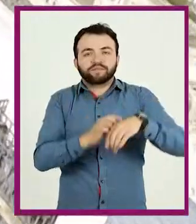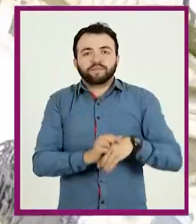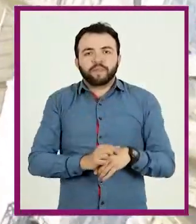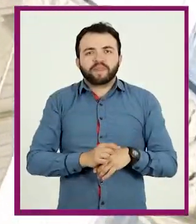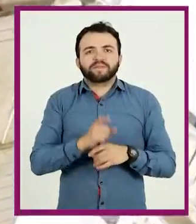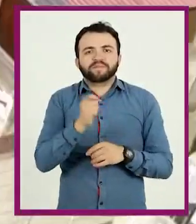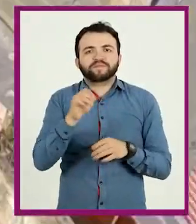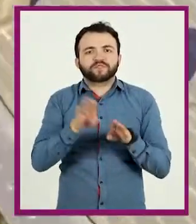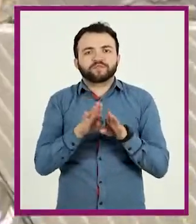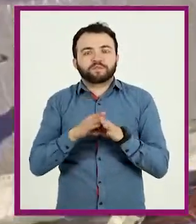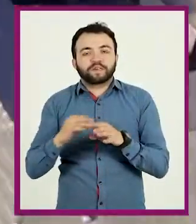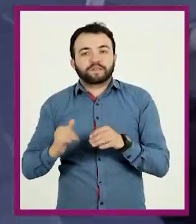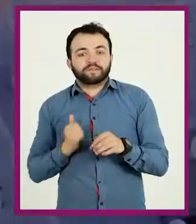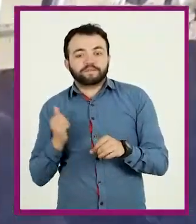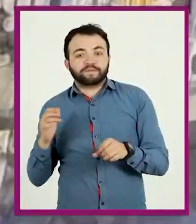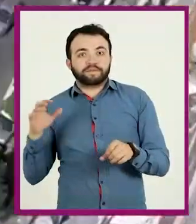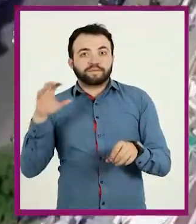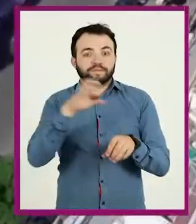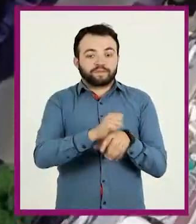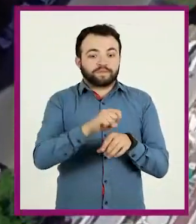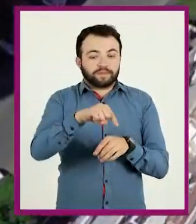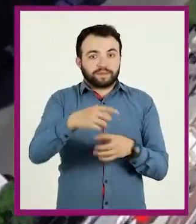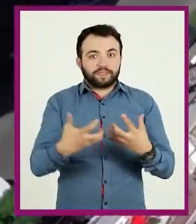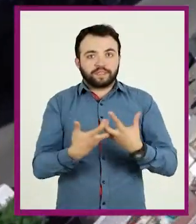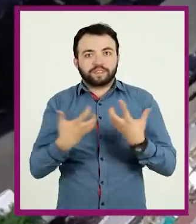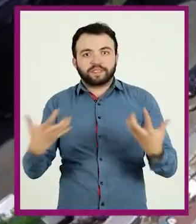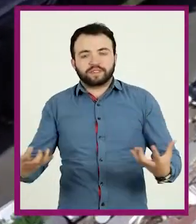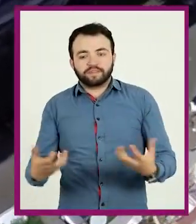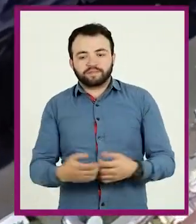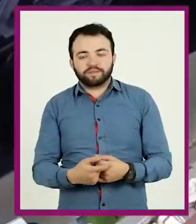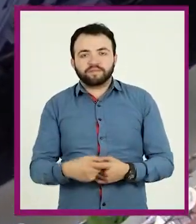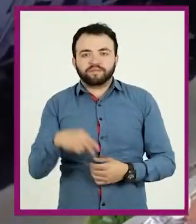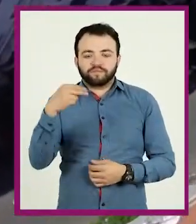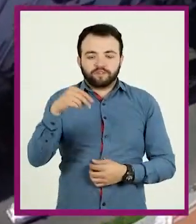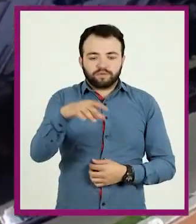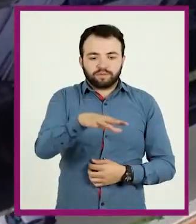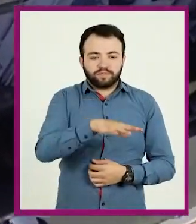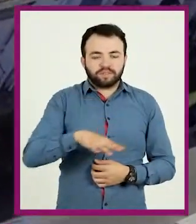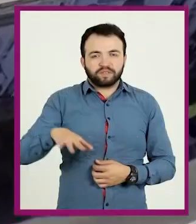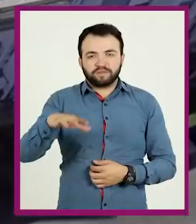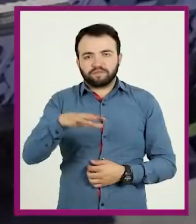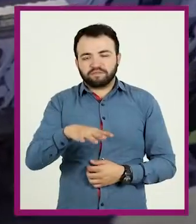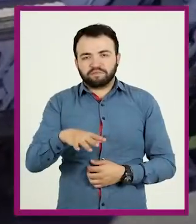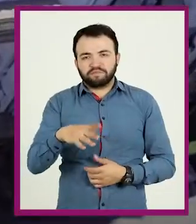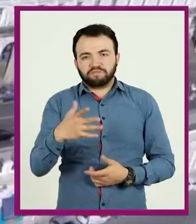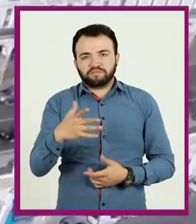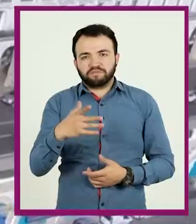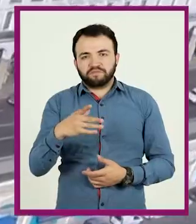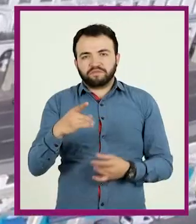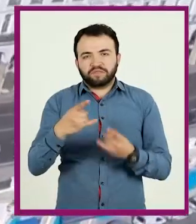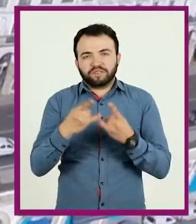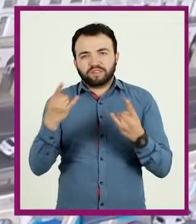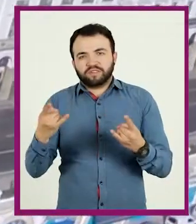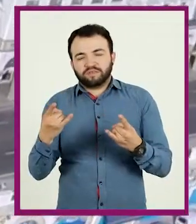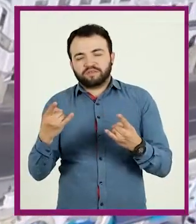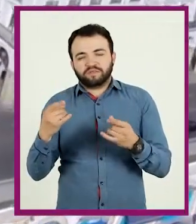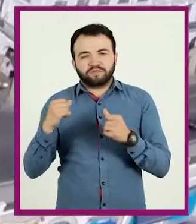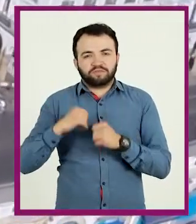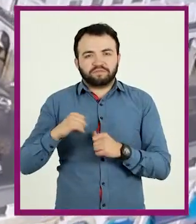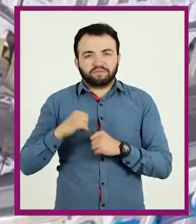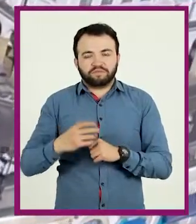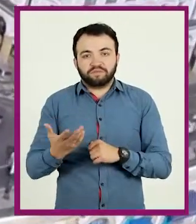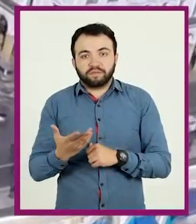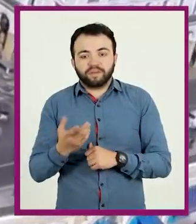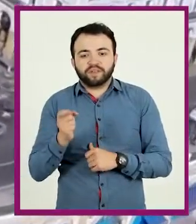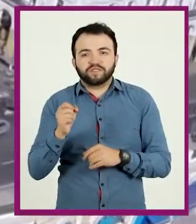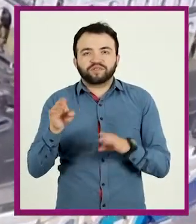Los sucesivos invasores y colonizadores de estas tierras llamaron bereberes a los pobladores originales. Se trata